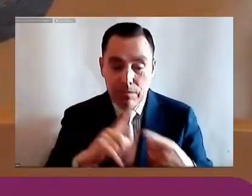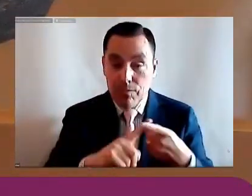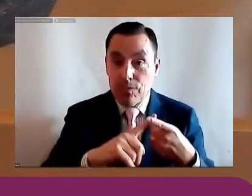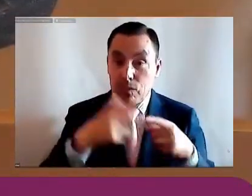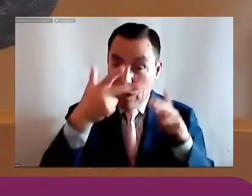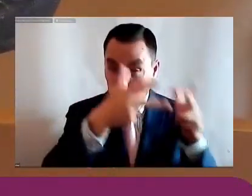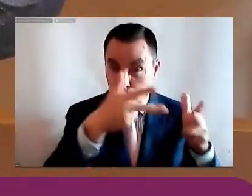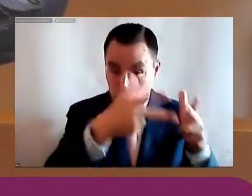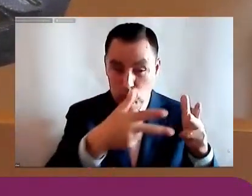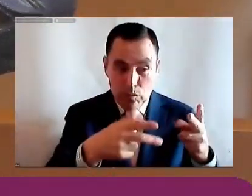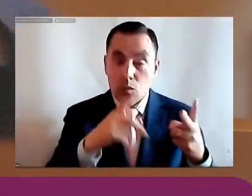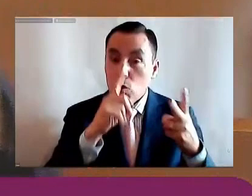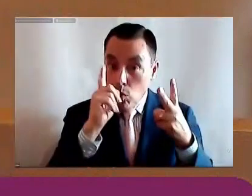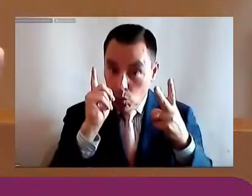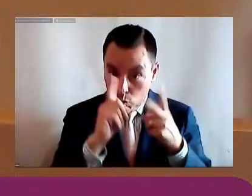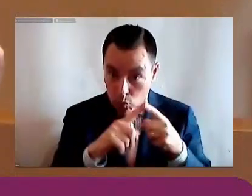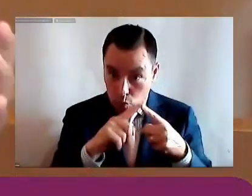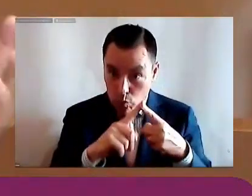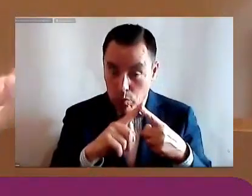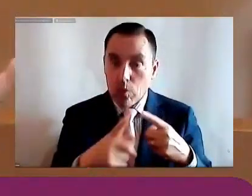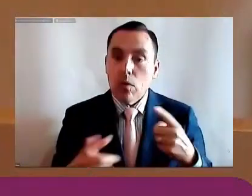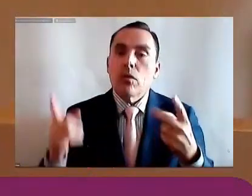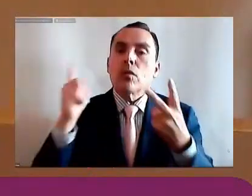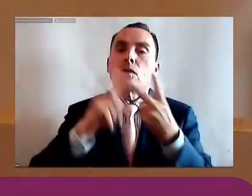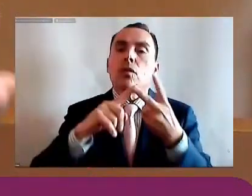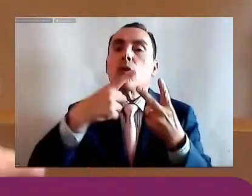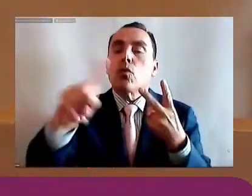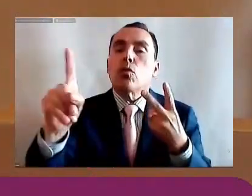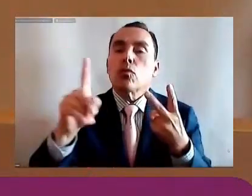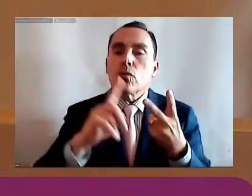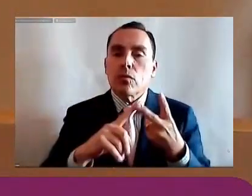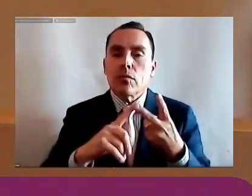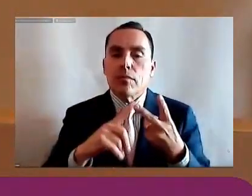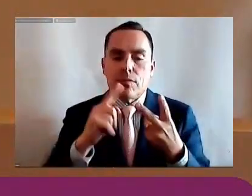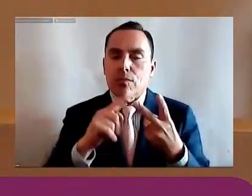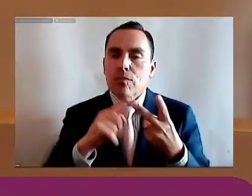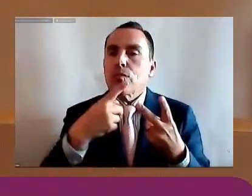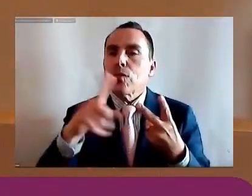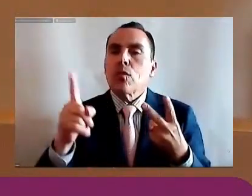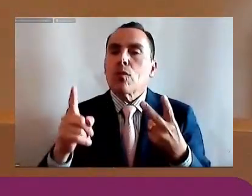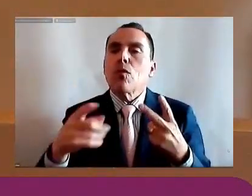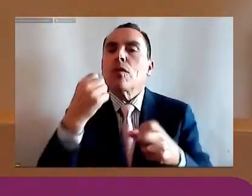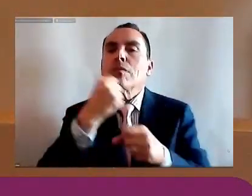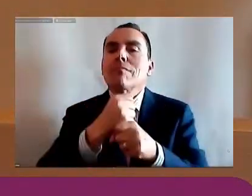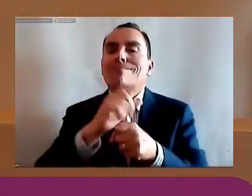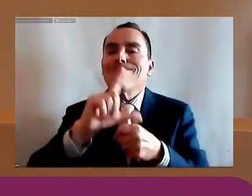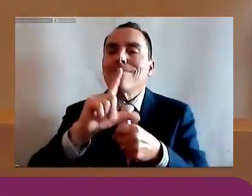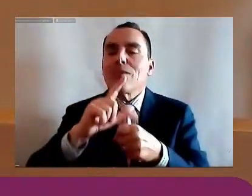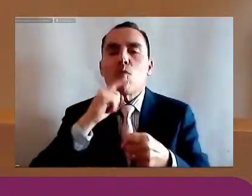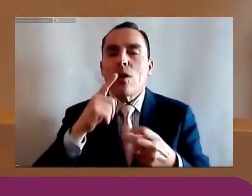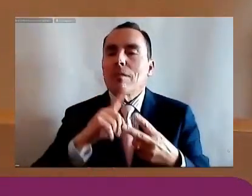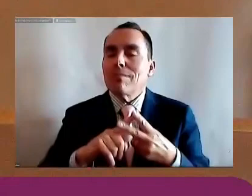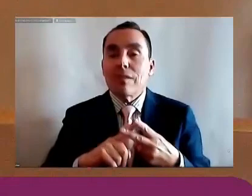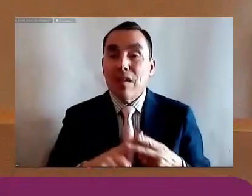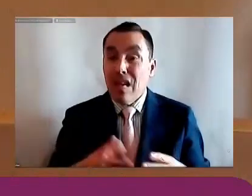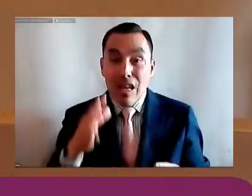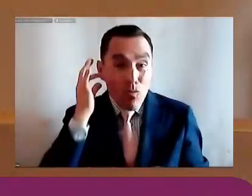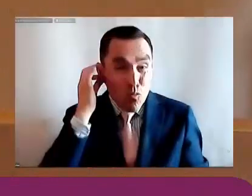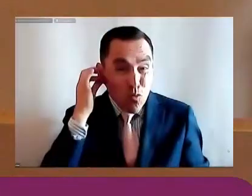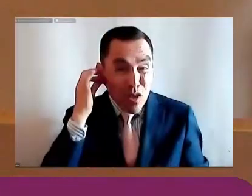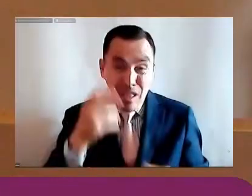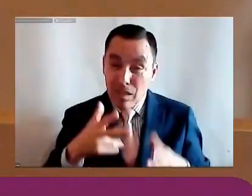acoso sexual propiamente tal. Y entonces es bueno visibilizar eso. O sea, la mujer no vive igual el acoso laboral que el